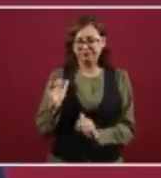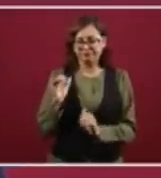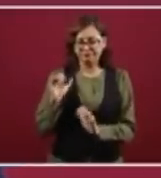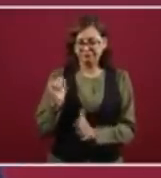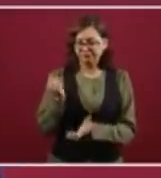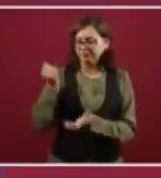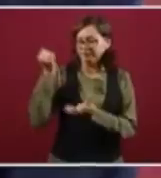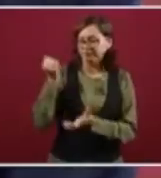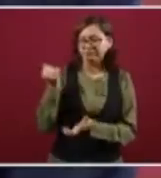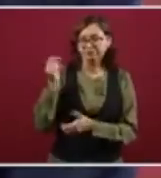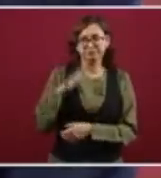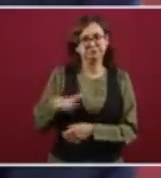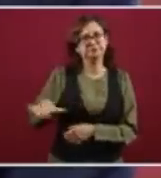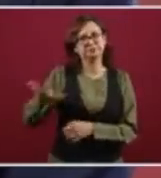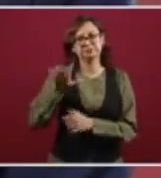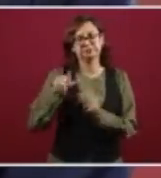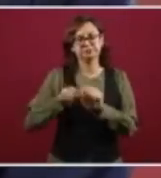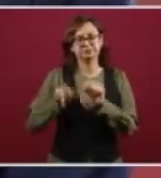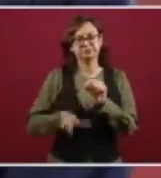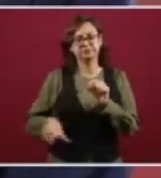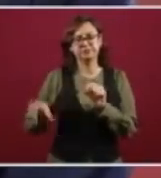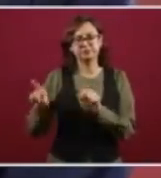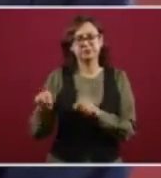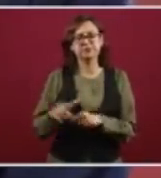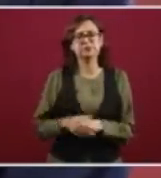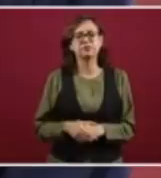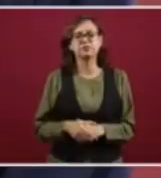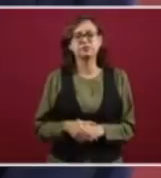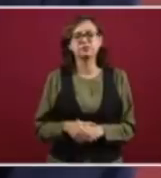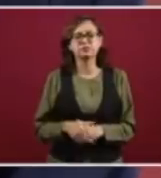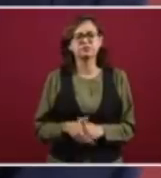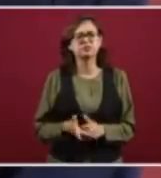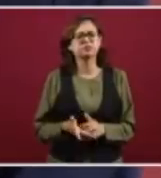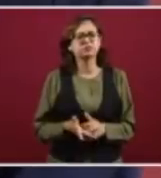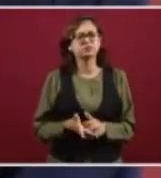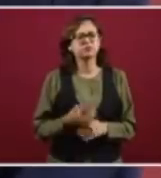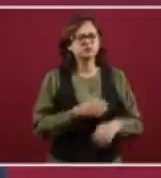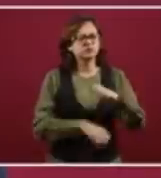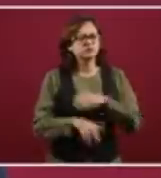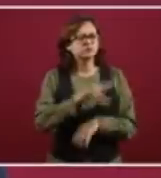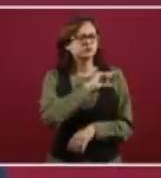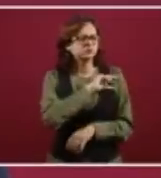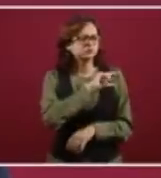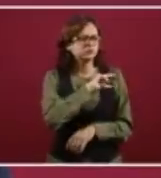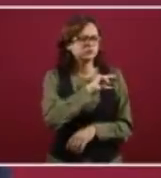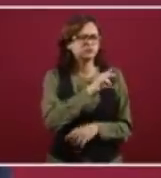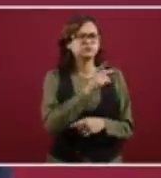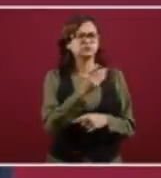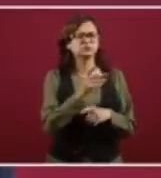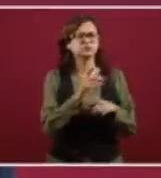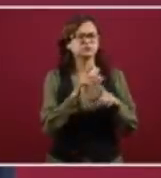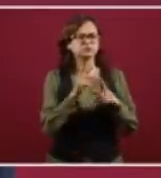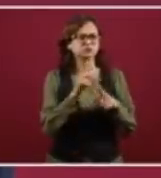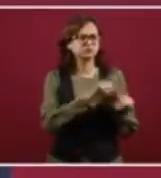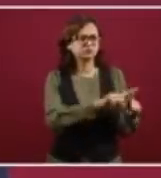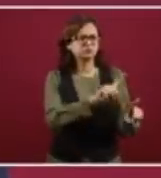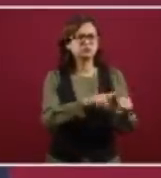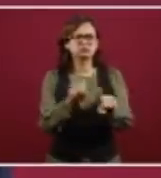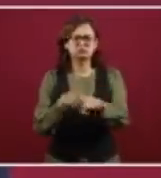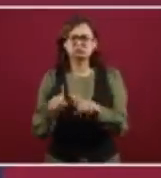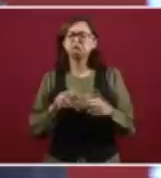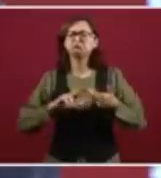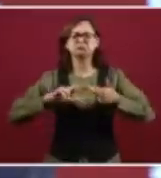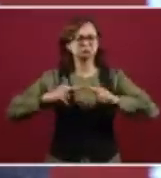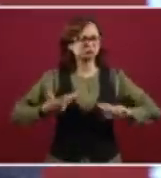relación con el sector privado, con las organizaciones empresariales, y